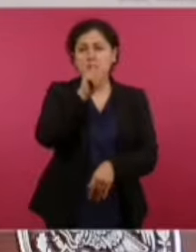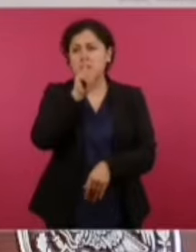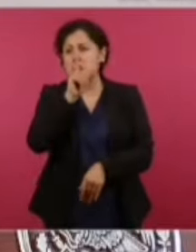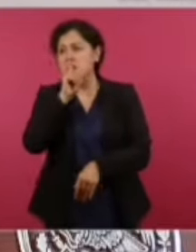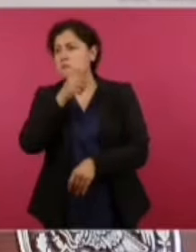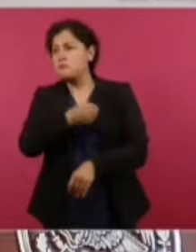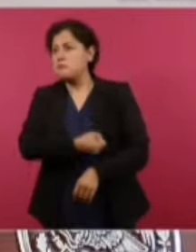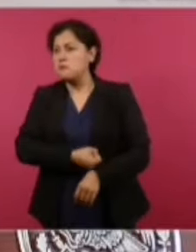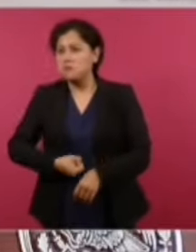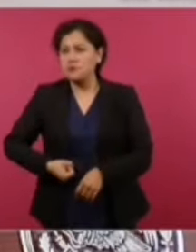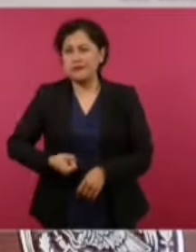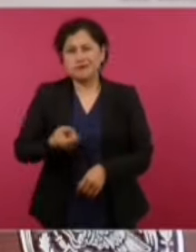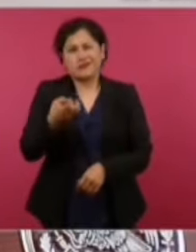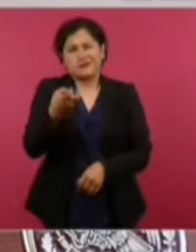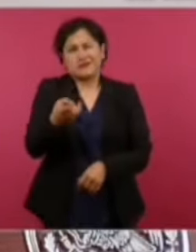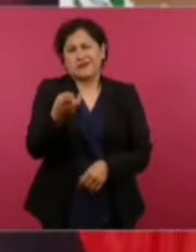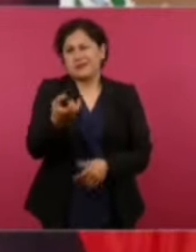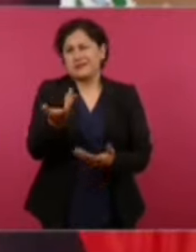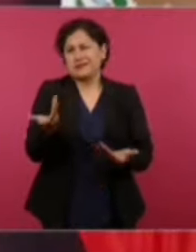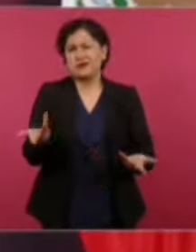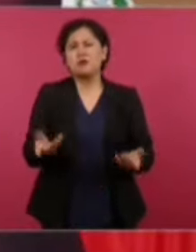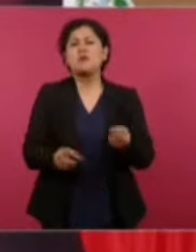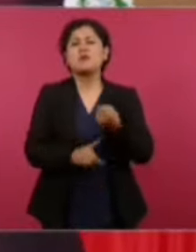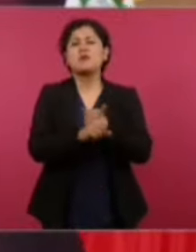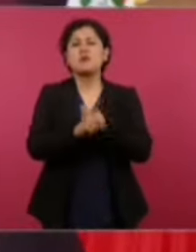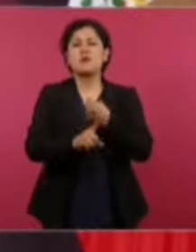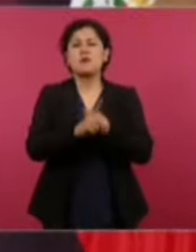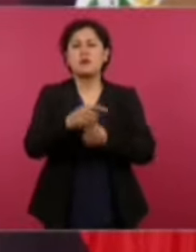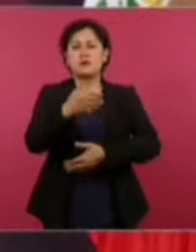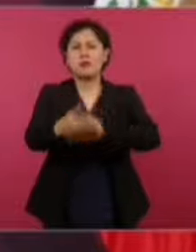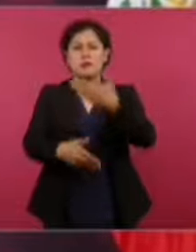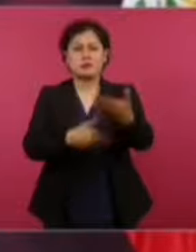Imagínense, estábamos hablando hace un momento de la guerra.